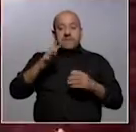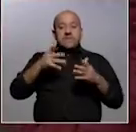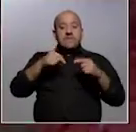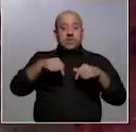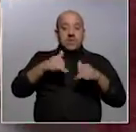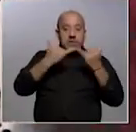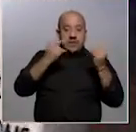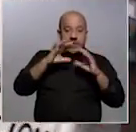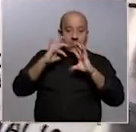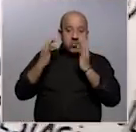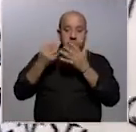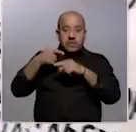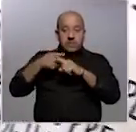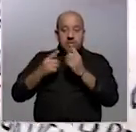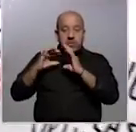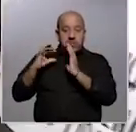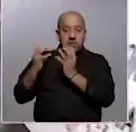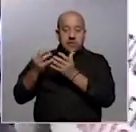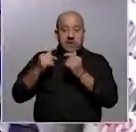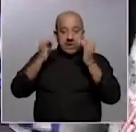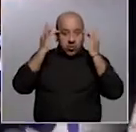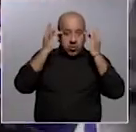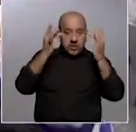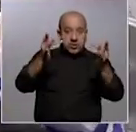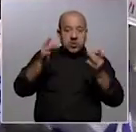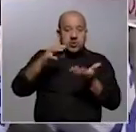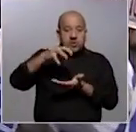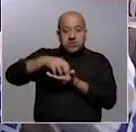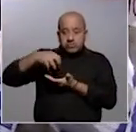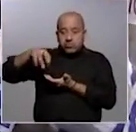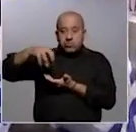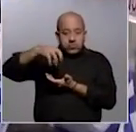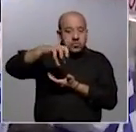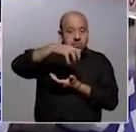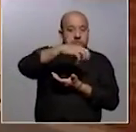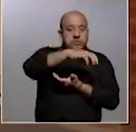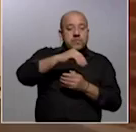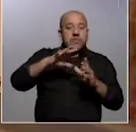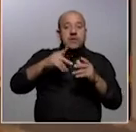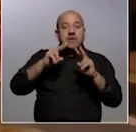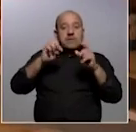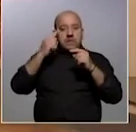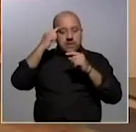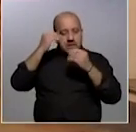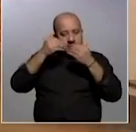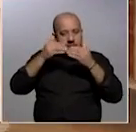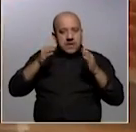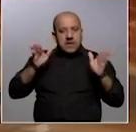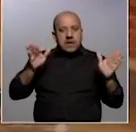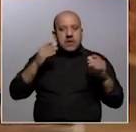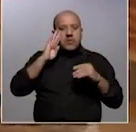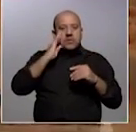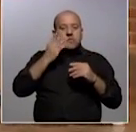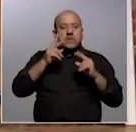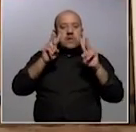del medio ambiente la educación y la descentralización son prioritarias para ampliar el conocimiento de los derechos en la sociedad